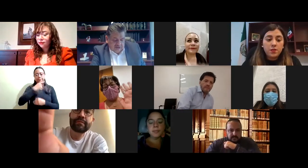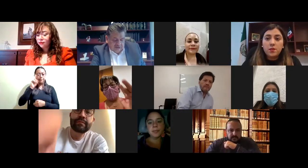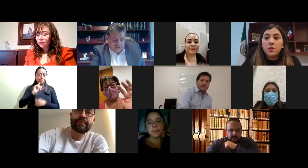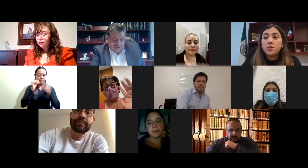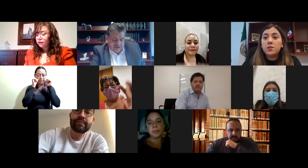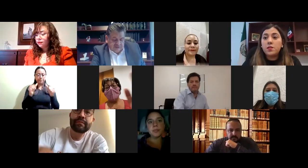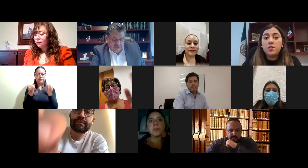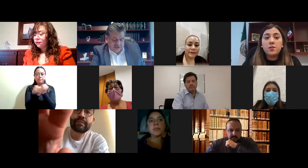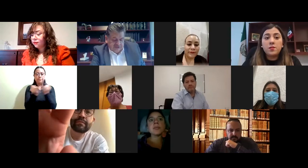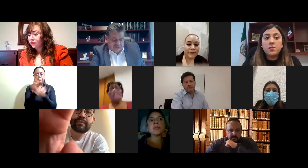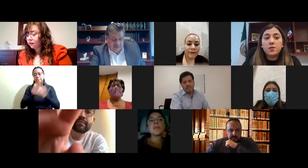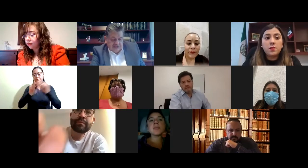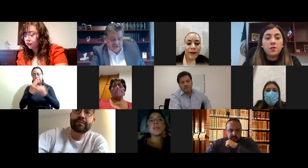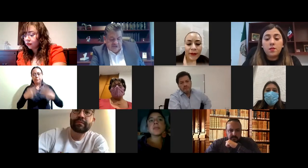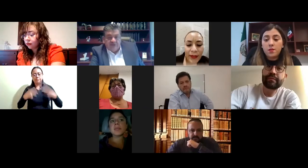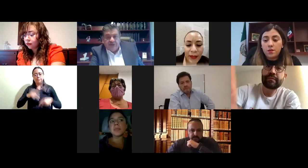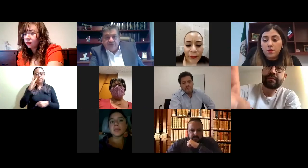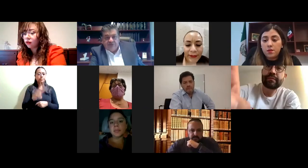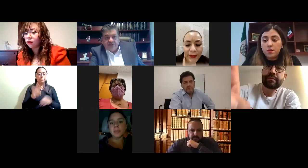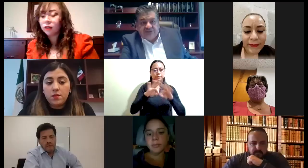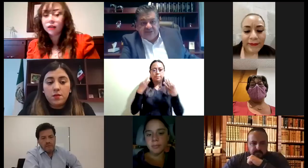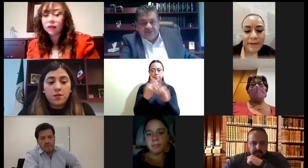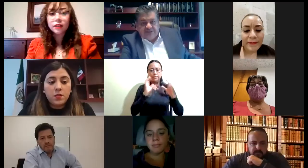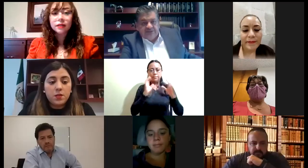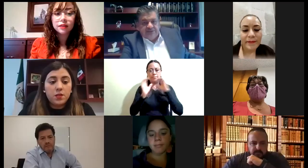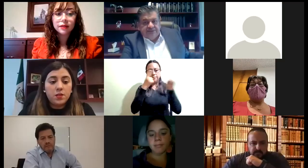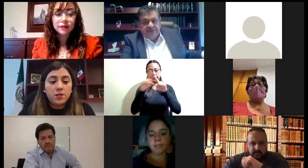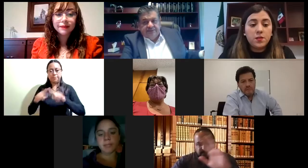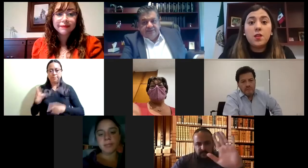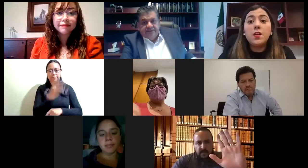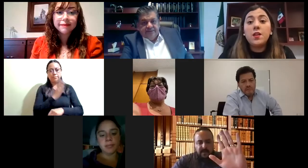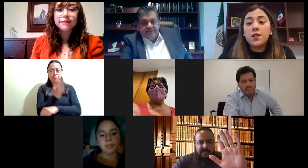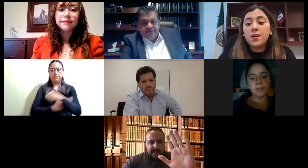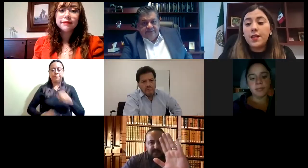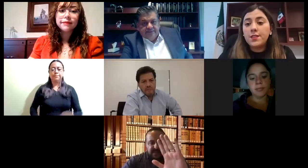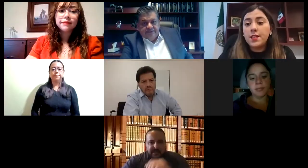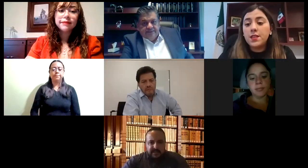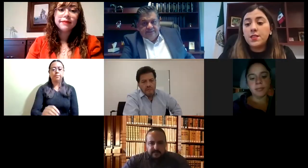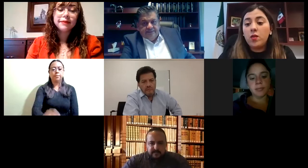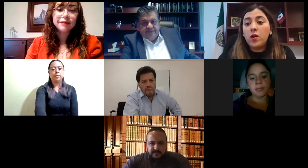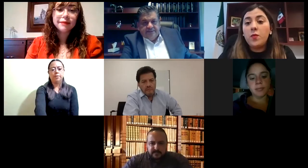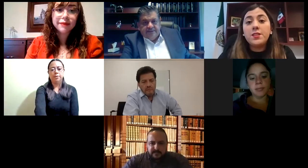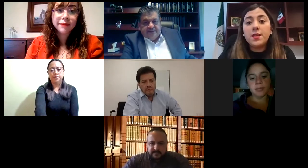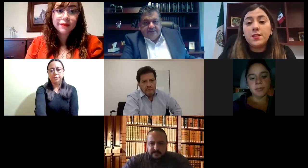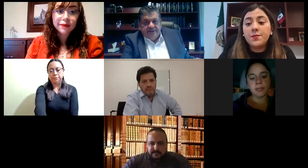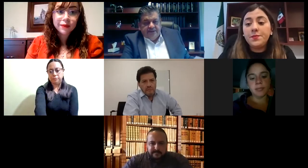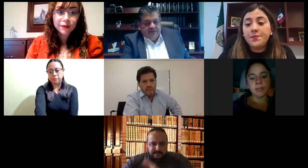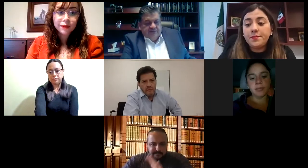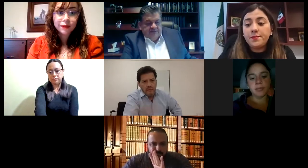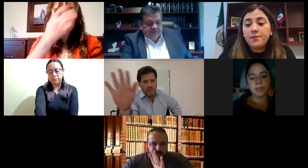como a todos los que nos siguen por los medios de comunicación. Gracias, buenas tardes. Buenas tardes. Buenas tardes, muchas gracias. Gracias, hasta luego, buenas